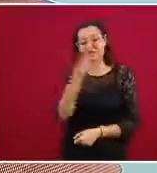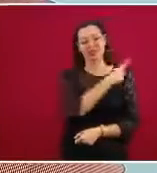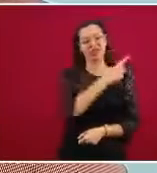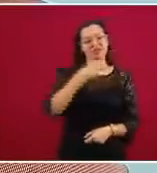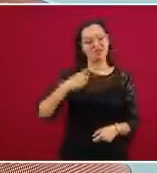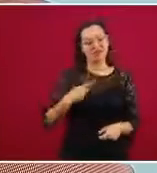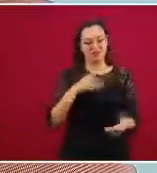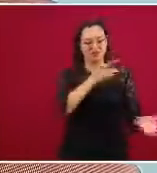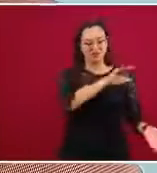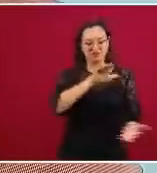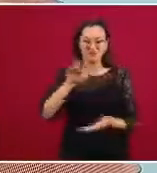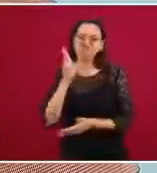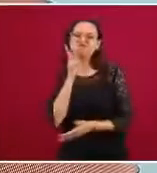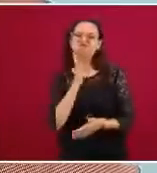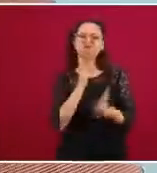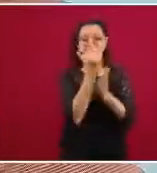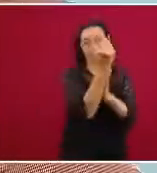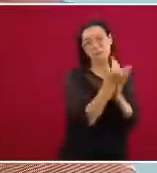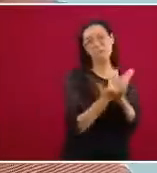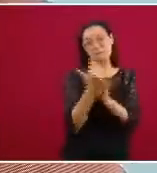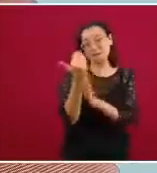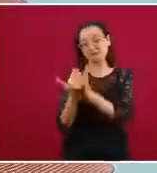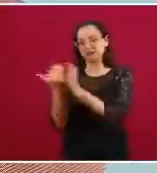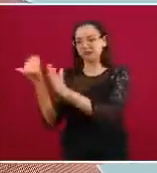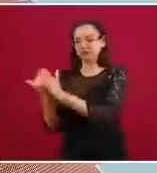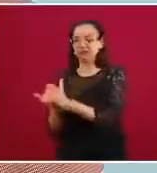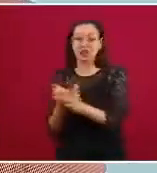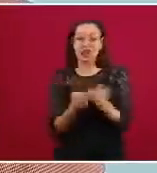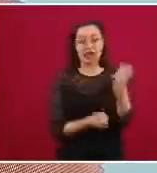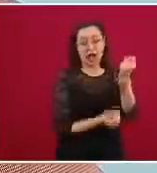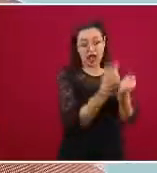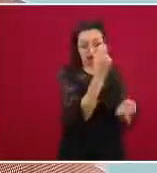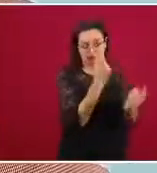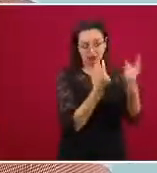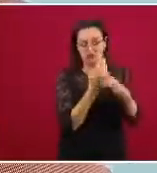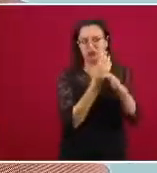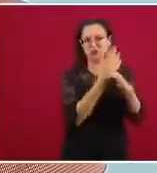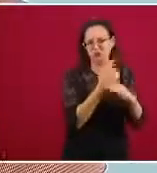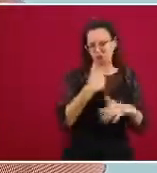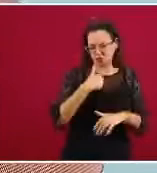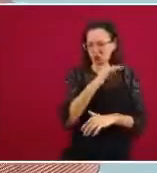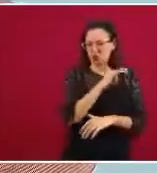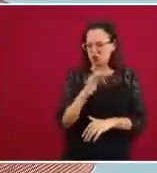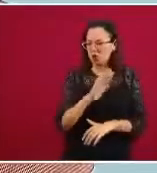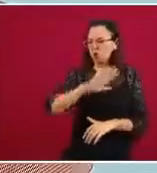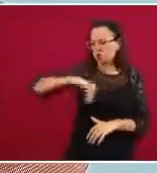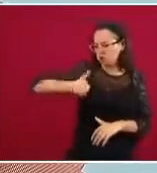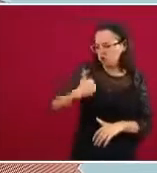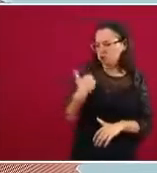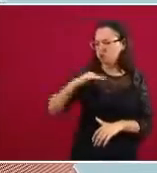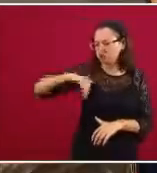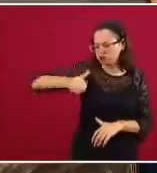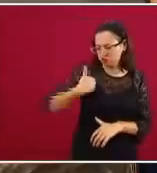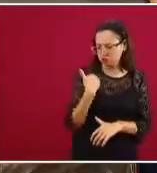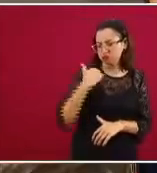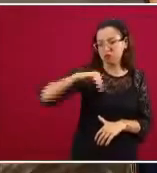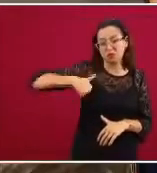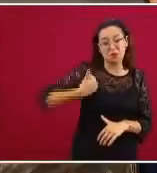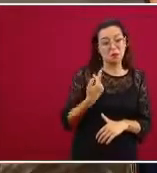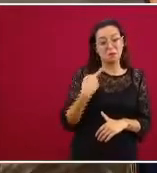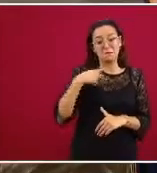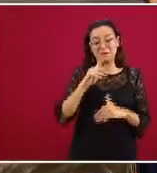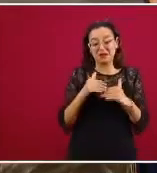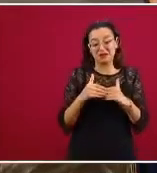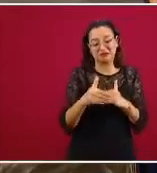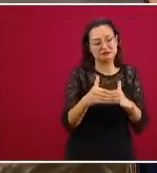producción. Algunos dicen, yo tengo para almacenar, pero su almacenamiento les va a dar solamente para mediados